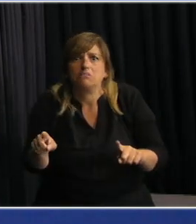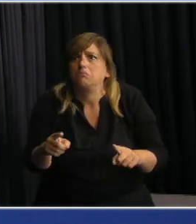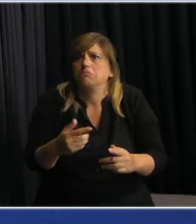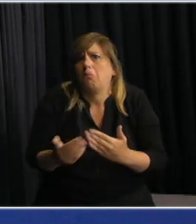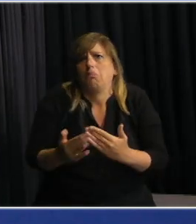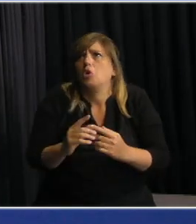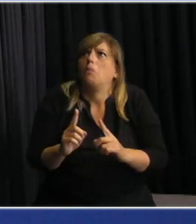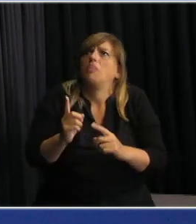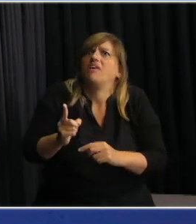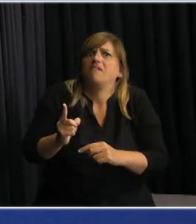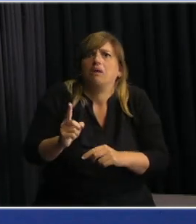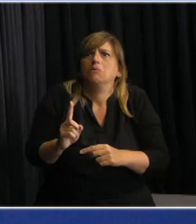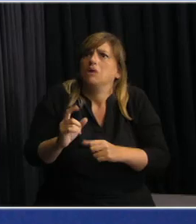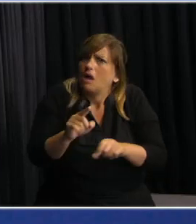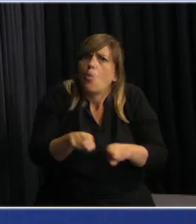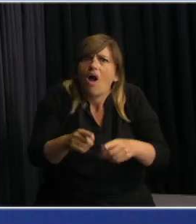grande.